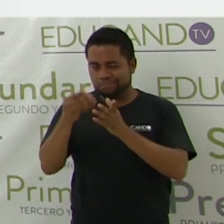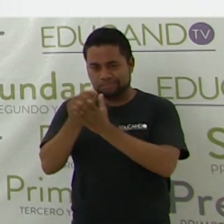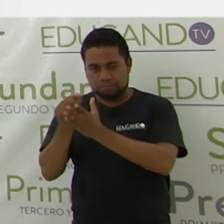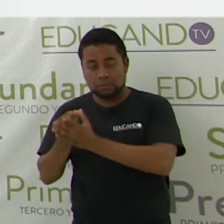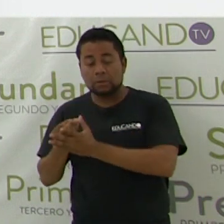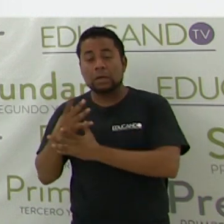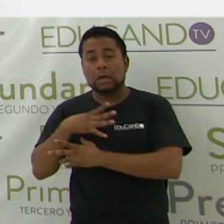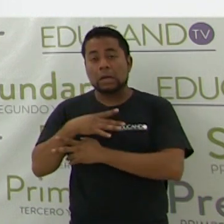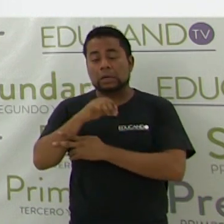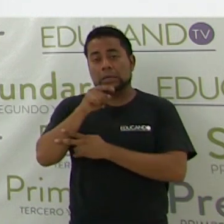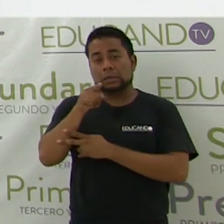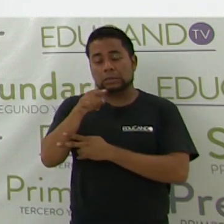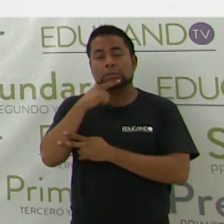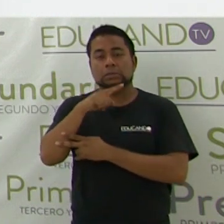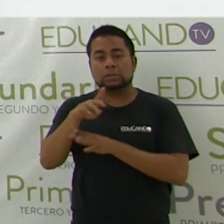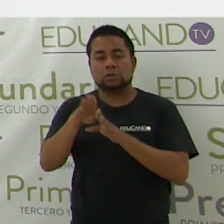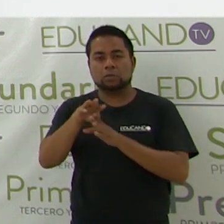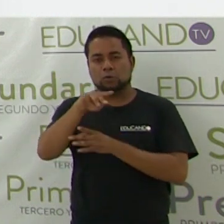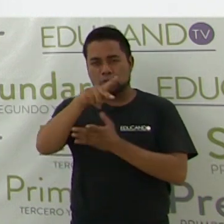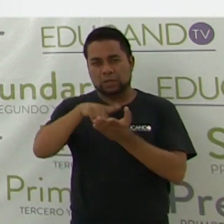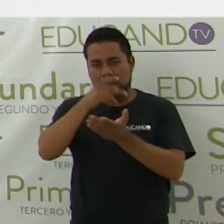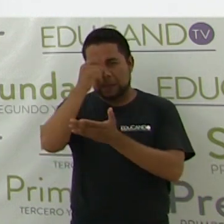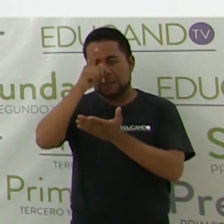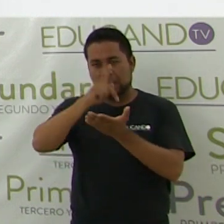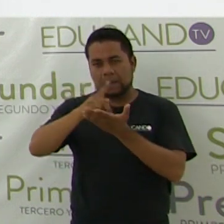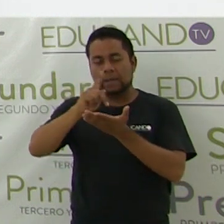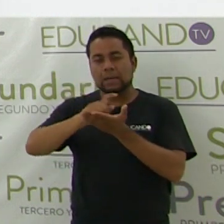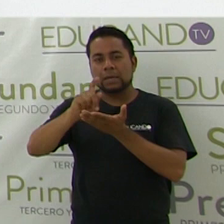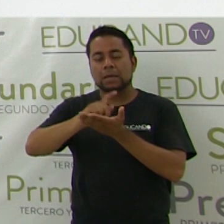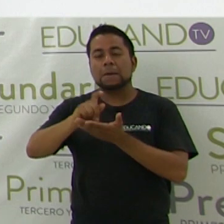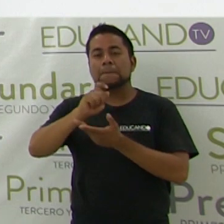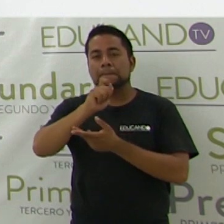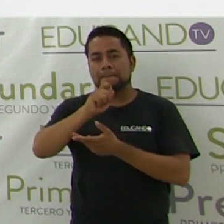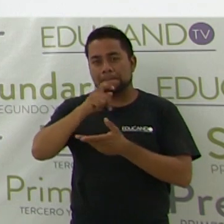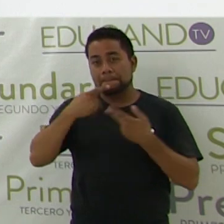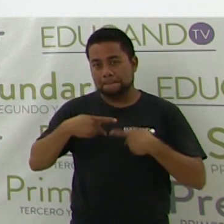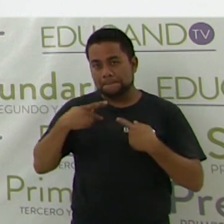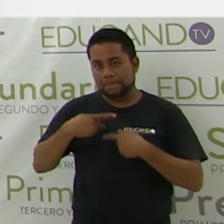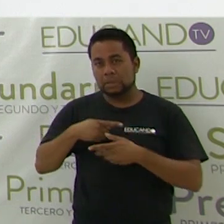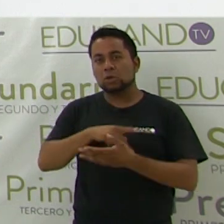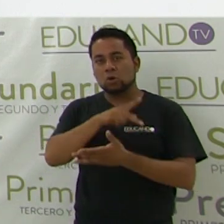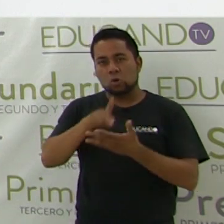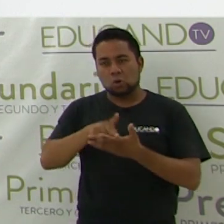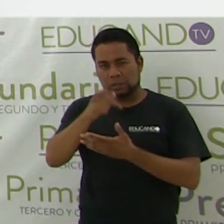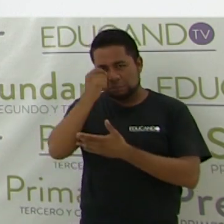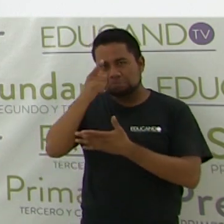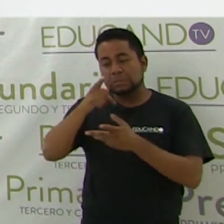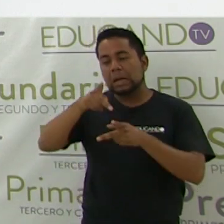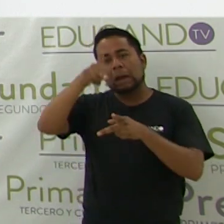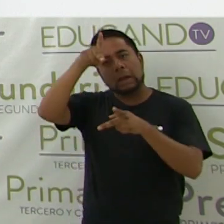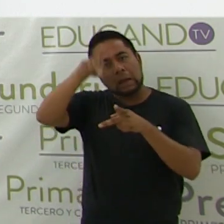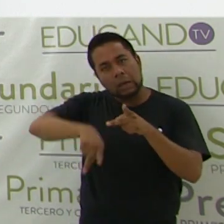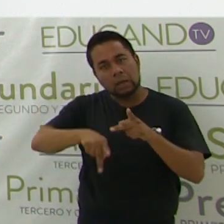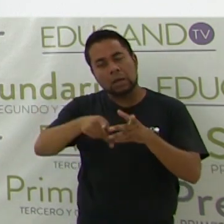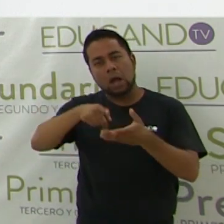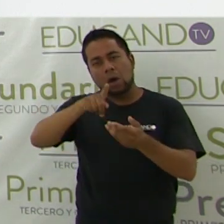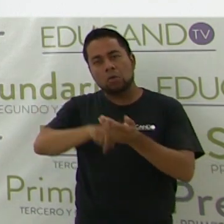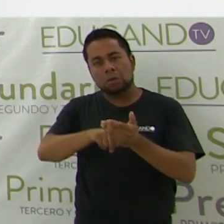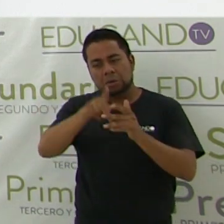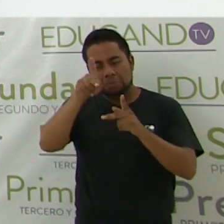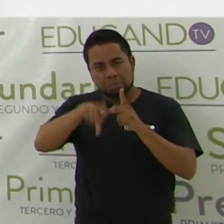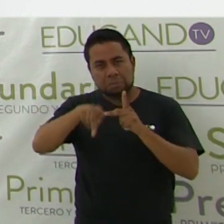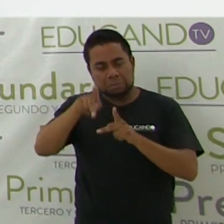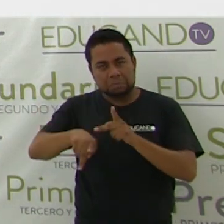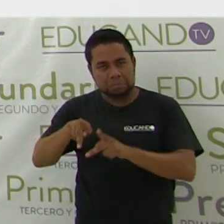Miguel Cervantes de Saavedra vuelve a hacer una subdivisión, por lo que me estoy dando cuenta en el índice.